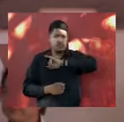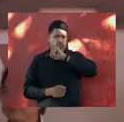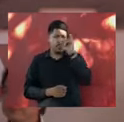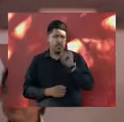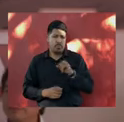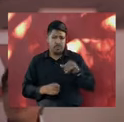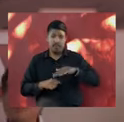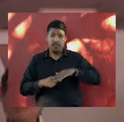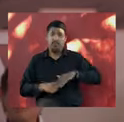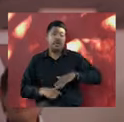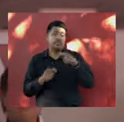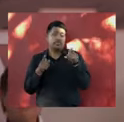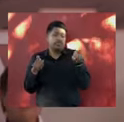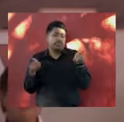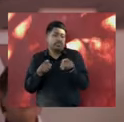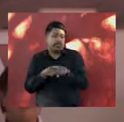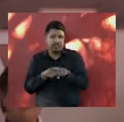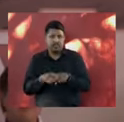gasolinazos en nuestro país.